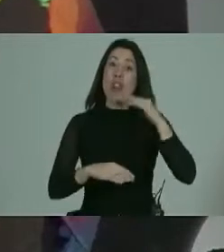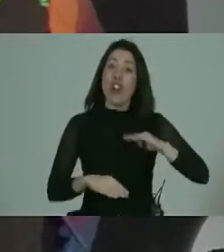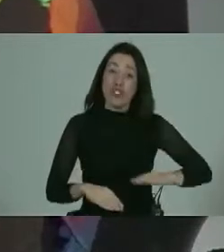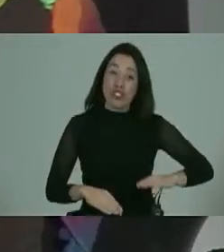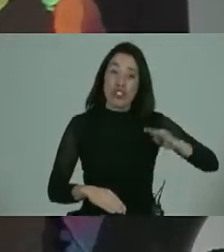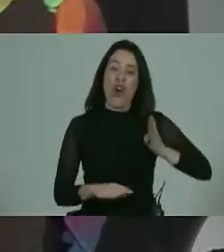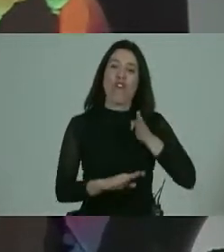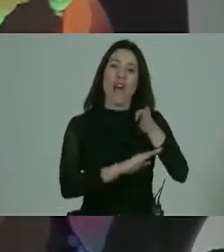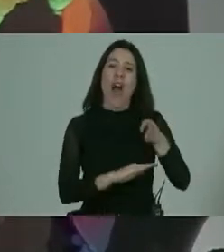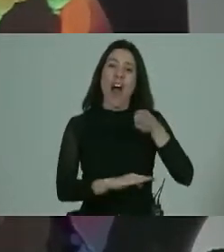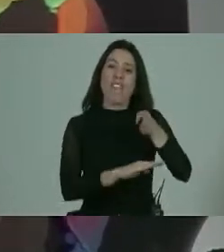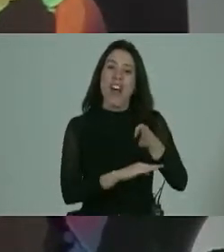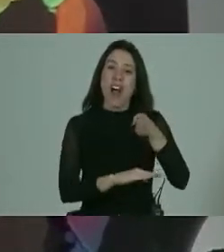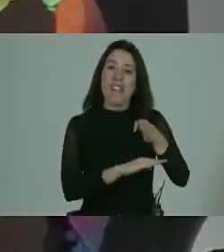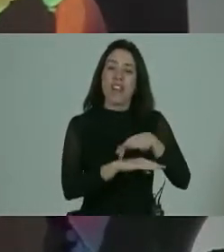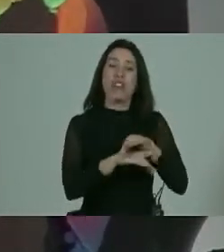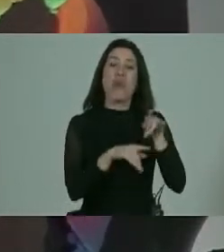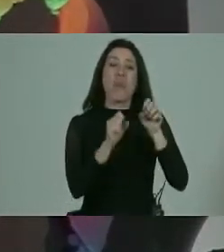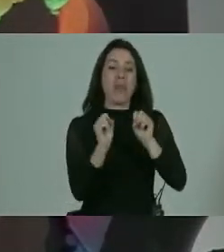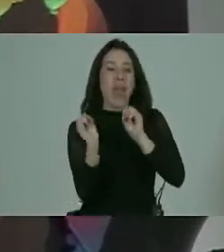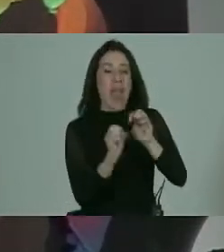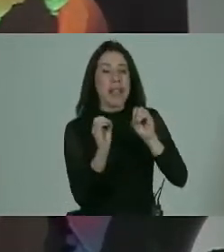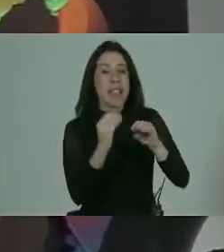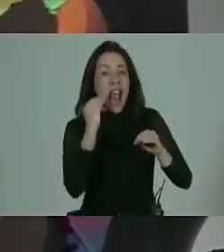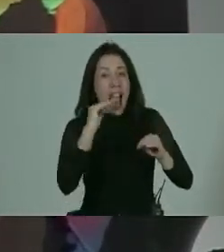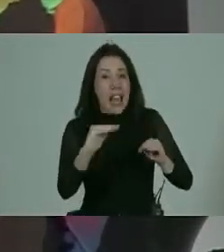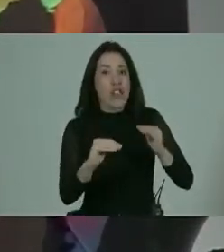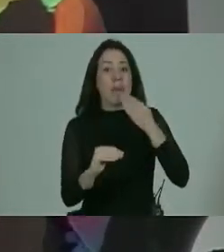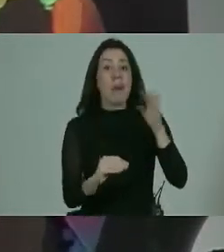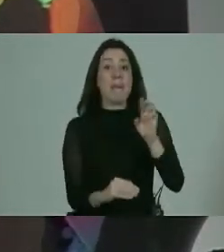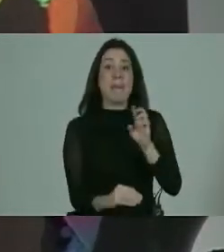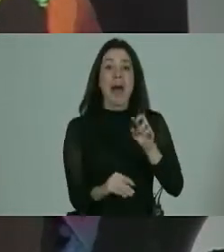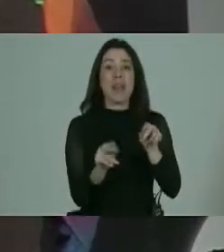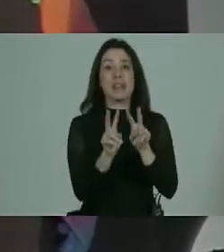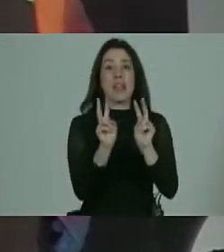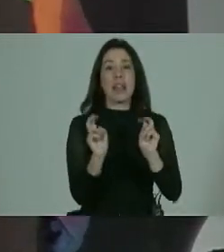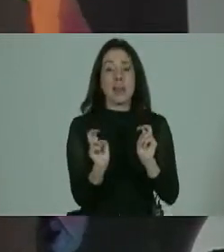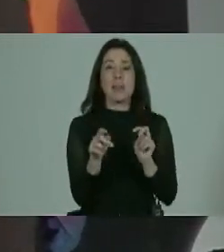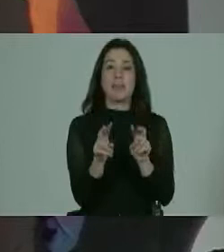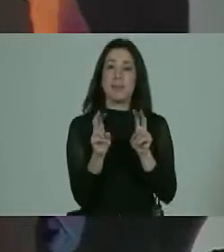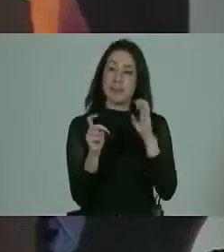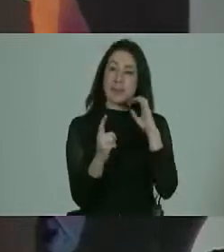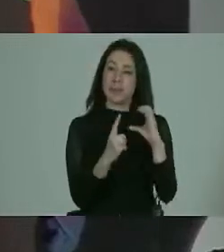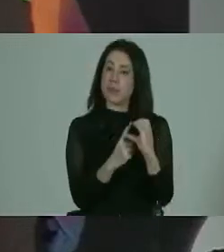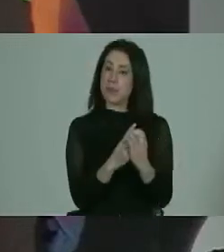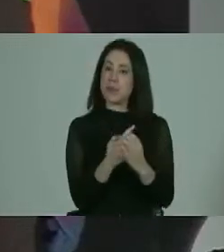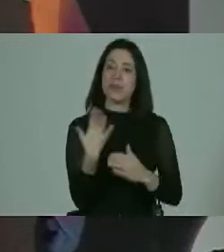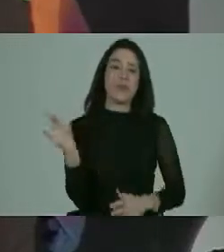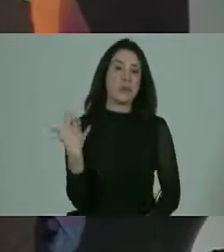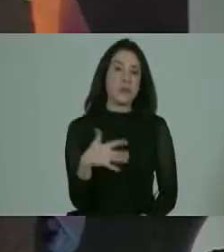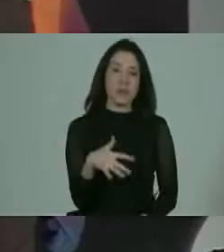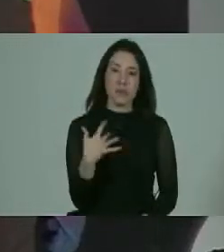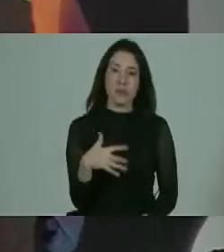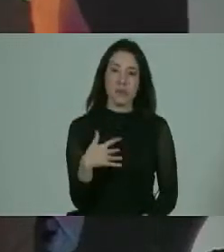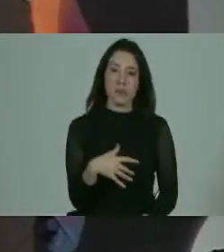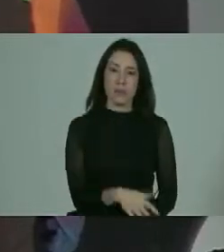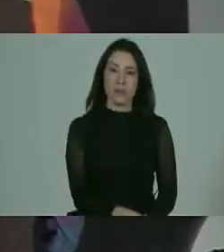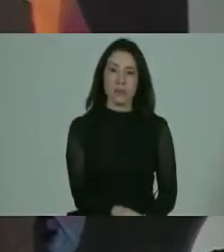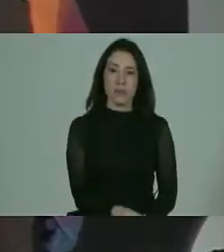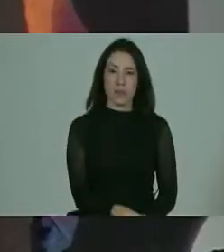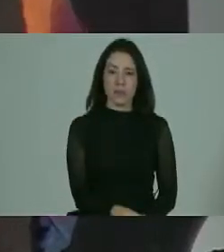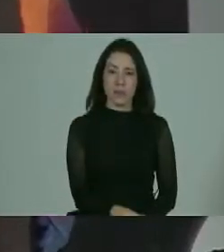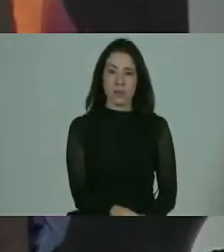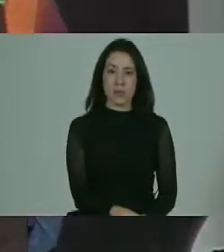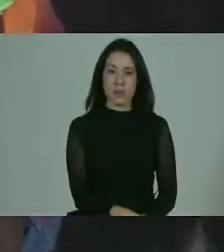educando tanto al padre como el hijo respecto a estos temas entonces hay un tema cultural súper importante que me gustó y